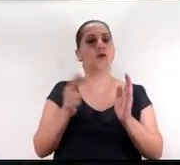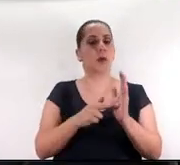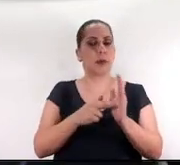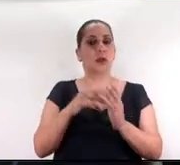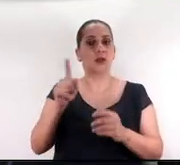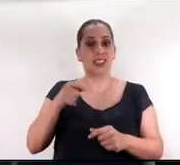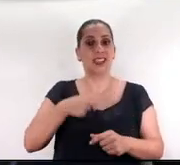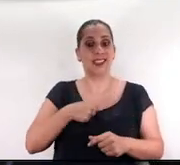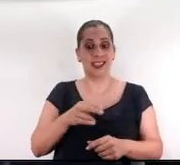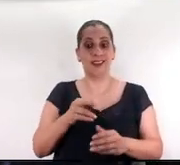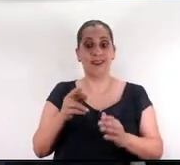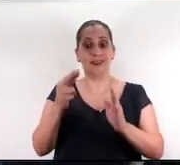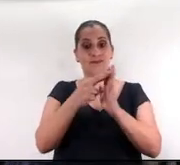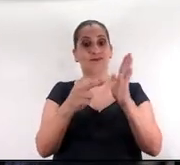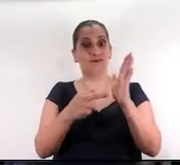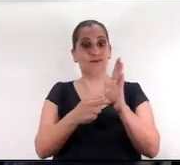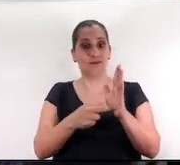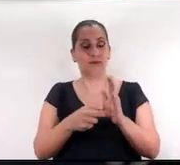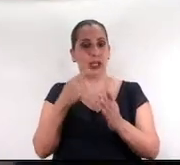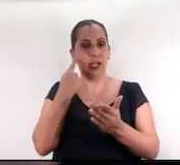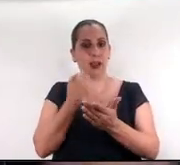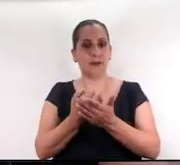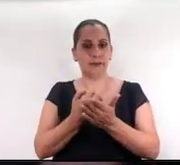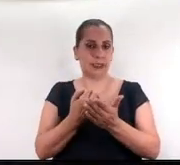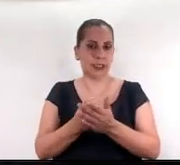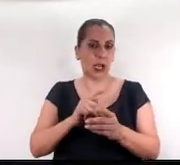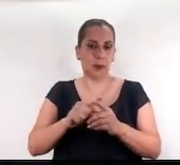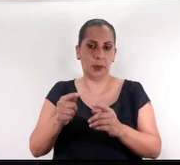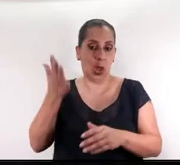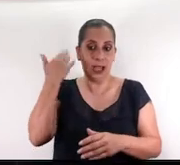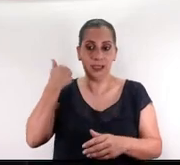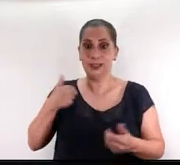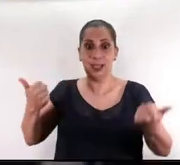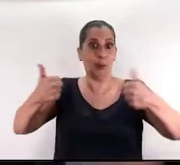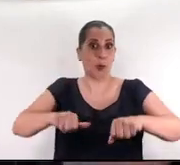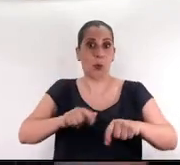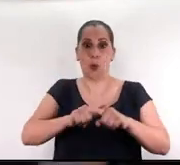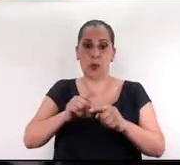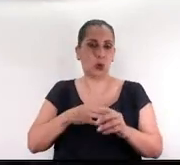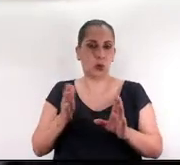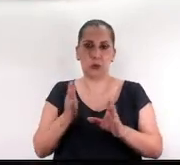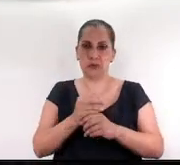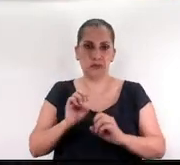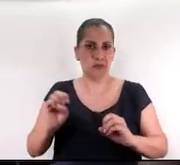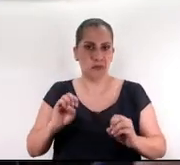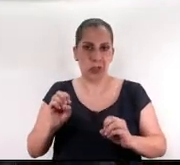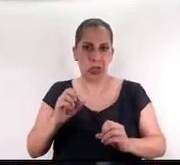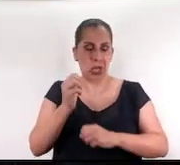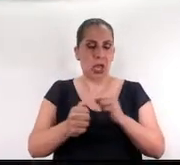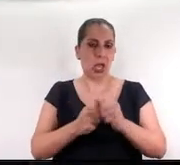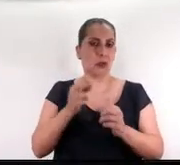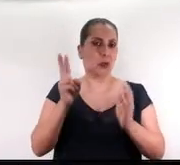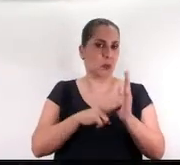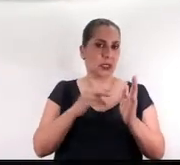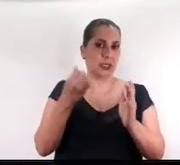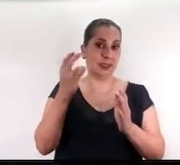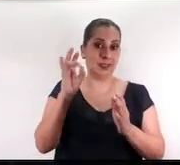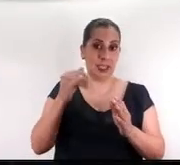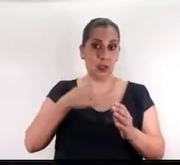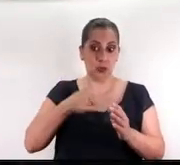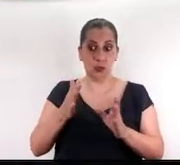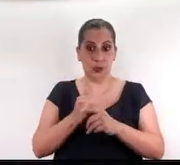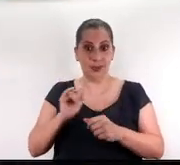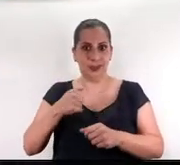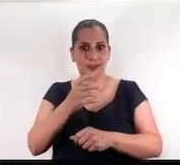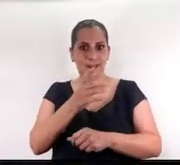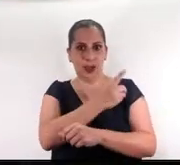constitucional, que por cierto se aprobó en comisión legislativa por unanimidad, pero nunca se votó en el año 2017, que había propuesto yo desde la Junta de